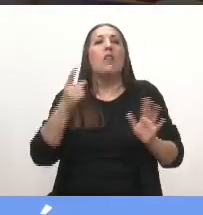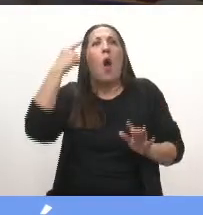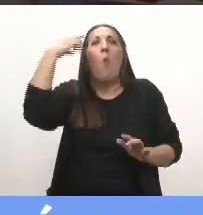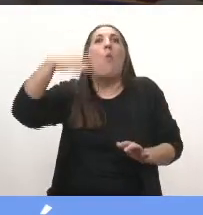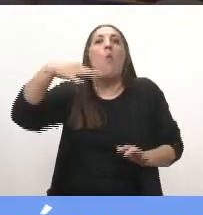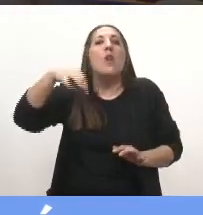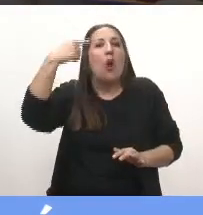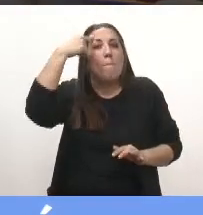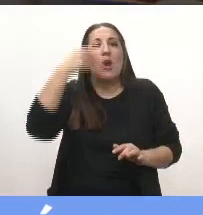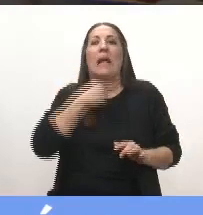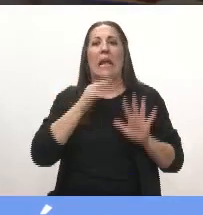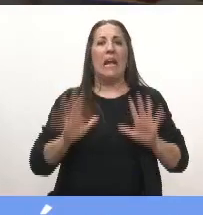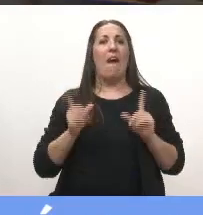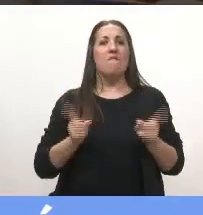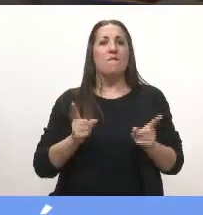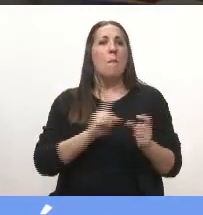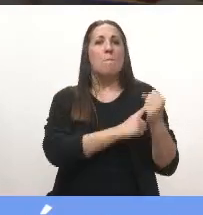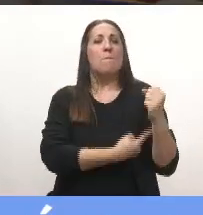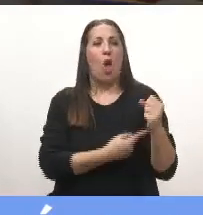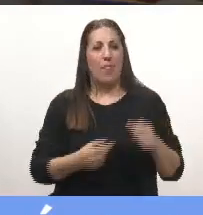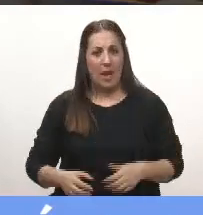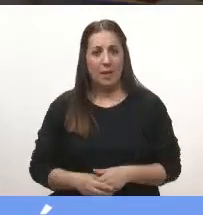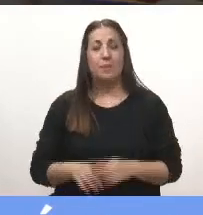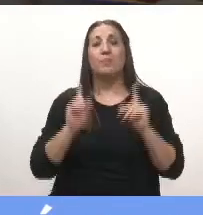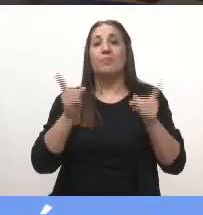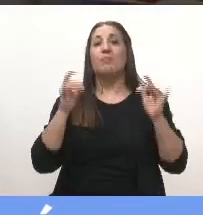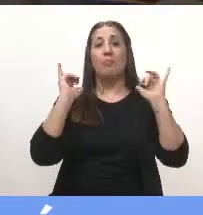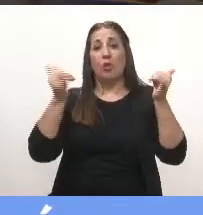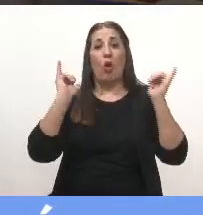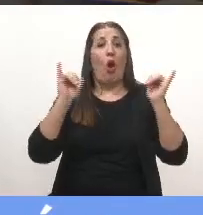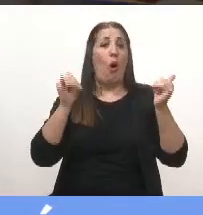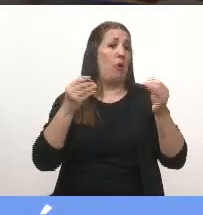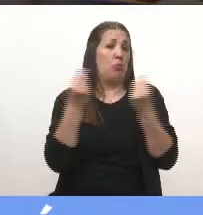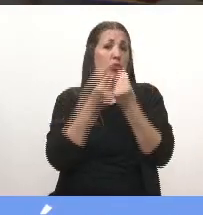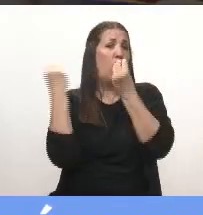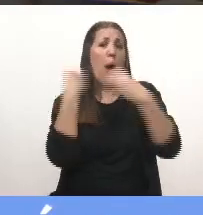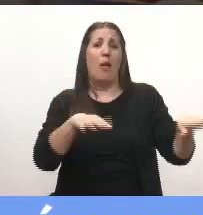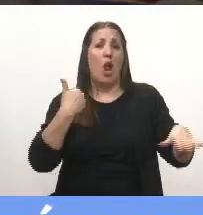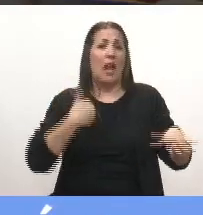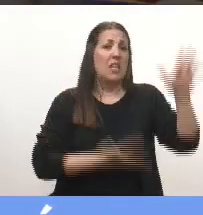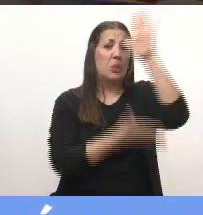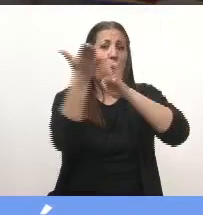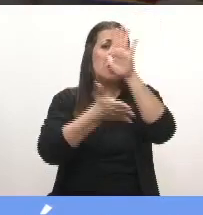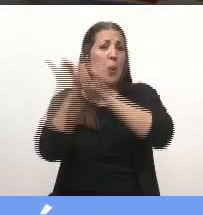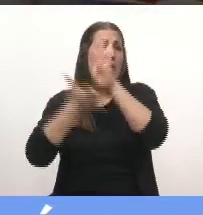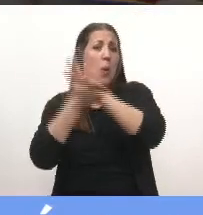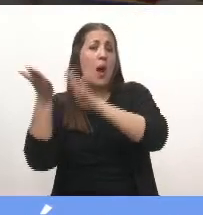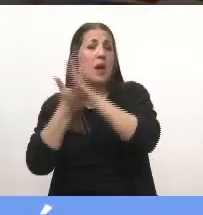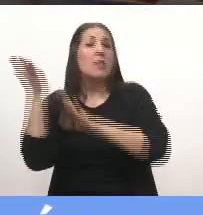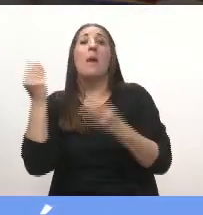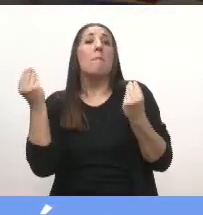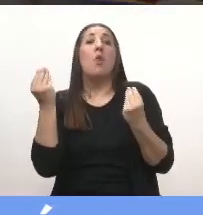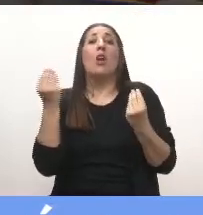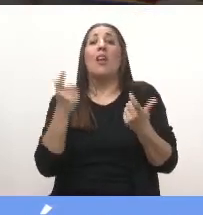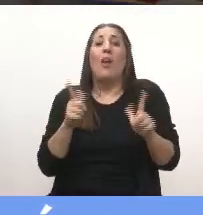también van a ser recordados como los culpables de que los jóvenes se vayan de la Argentina los jóvenes se siguen yendo de la Argentina porque ustedes